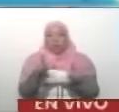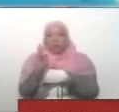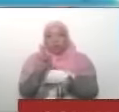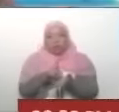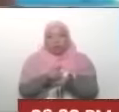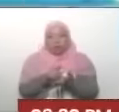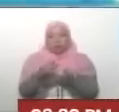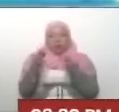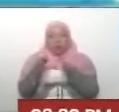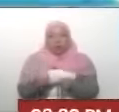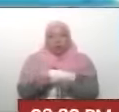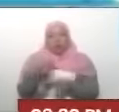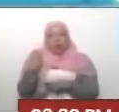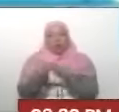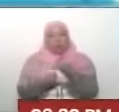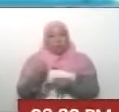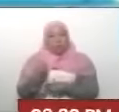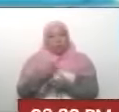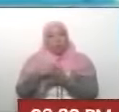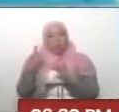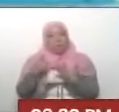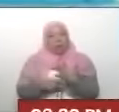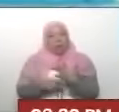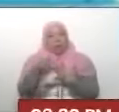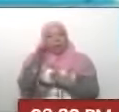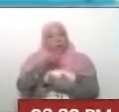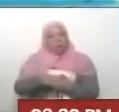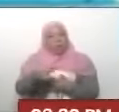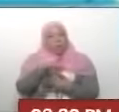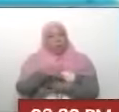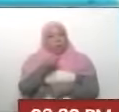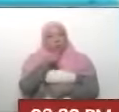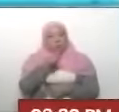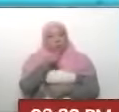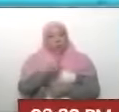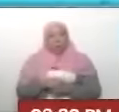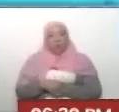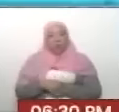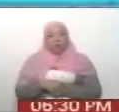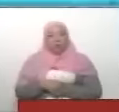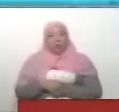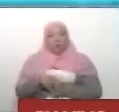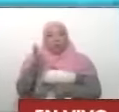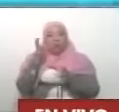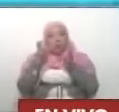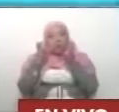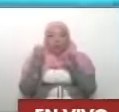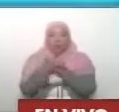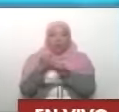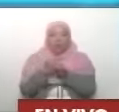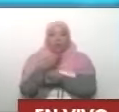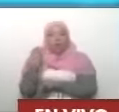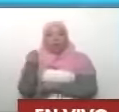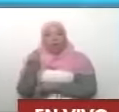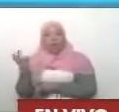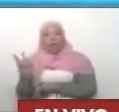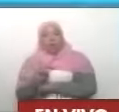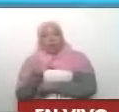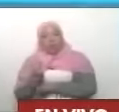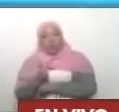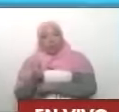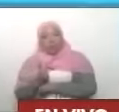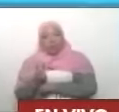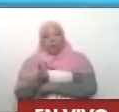también real, realizable, un plan que es tangible. Y bueno, hemos visto y escuchado de la juventud venezolana precisamente